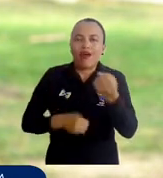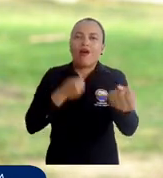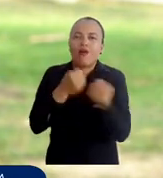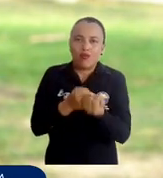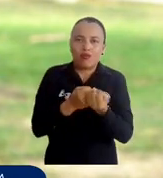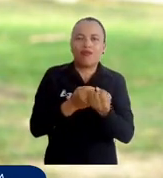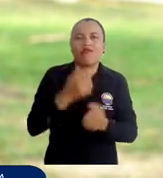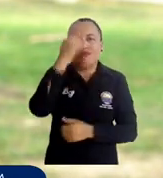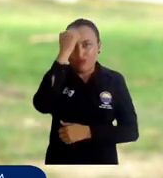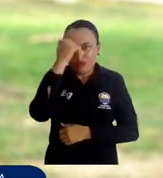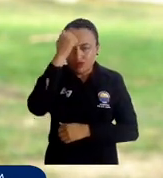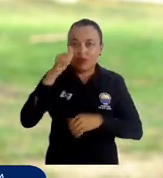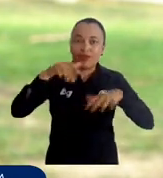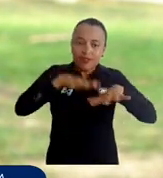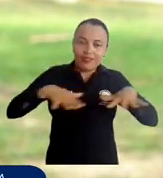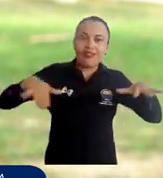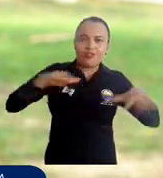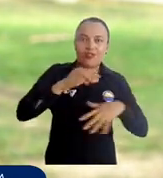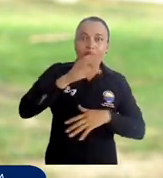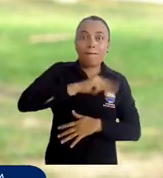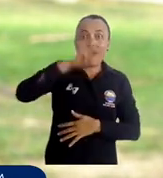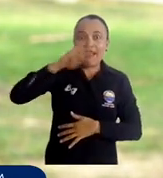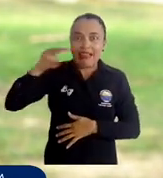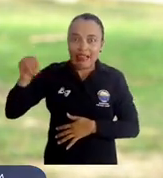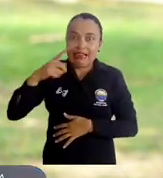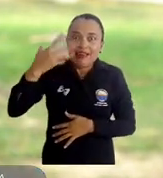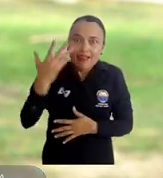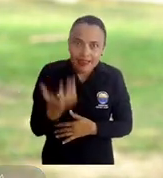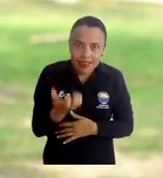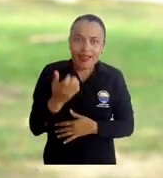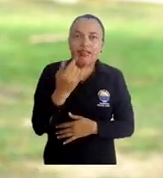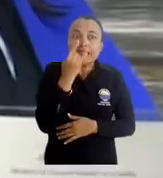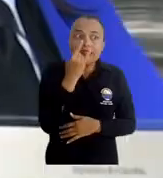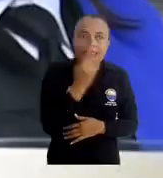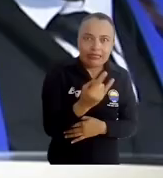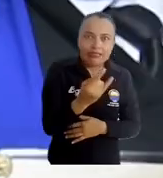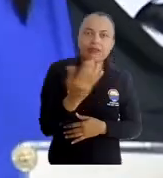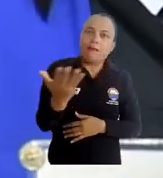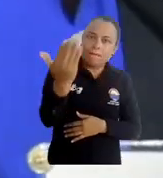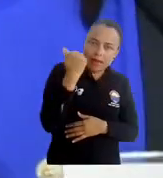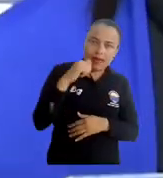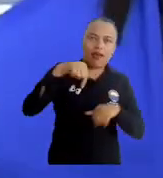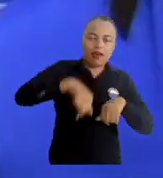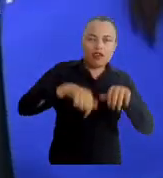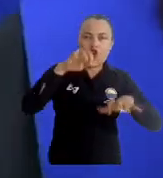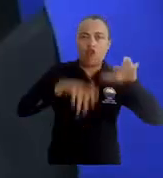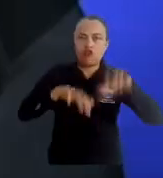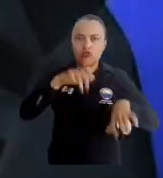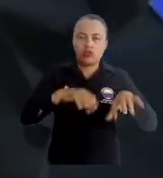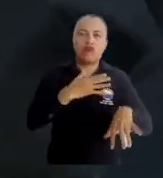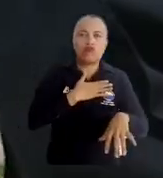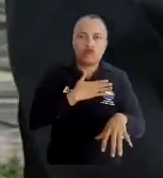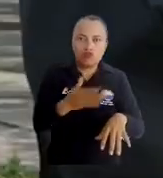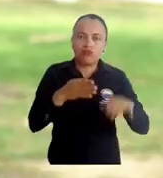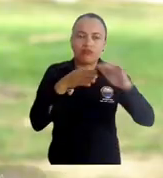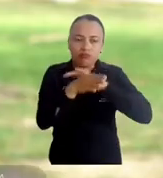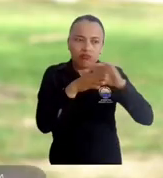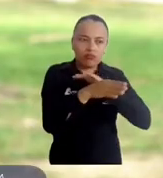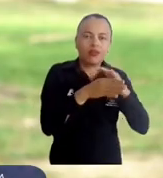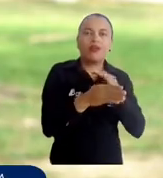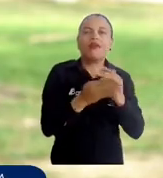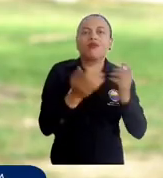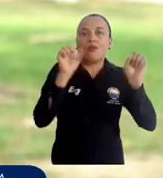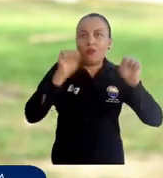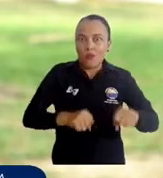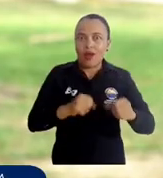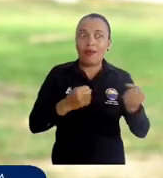maestros y maestras del territorio de la región del Magdalena que estén interesadas en esta beca, que se acerquen a nuestras oficinas y poder acceder a